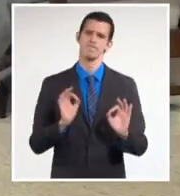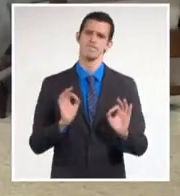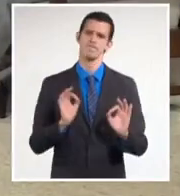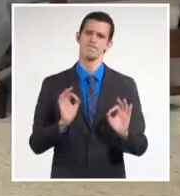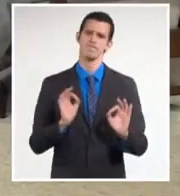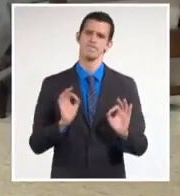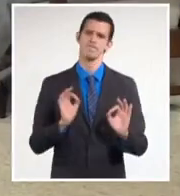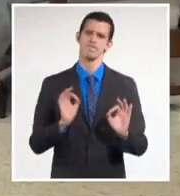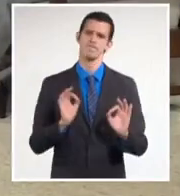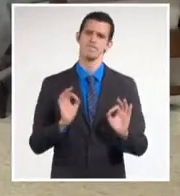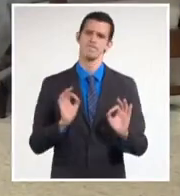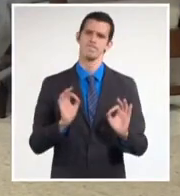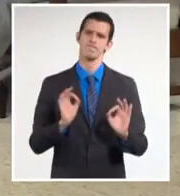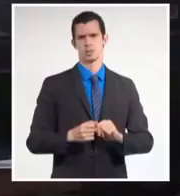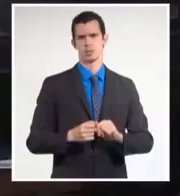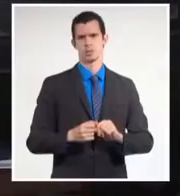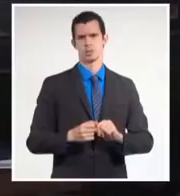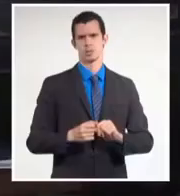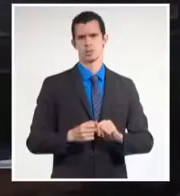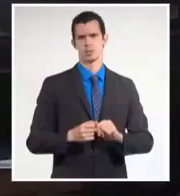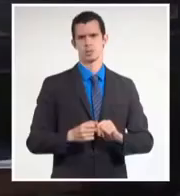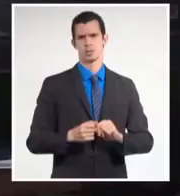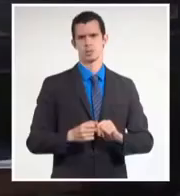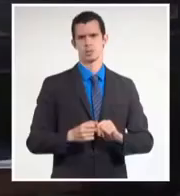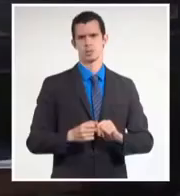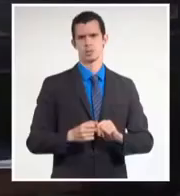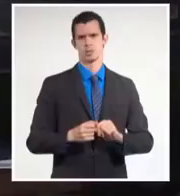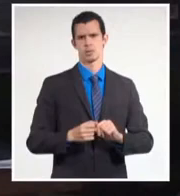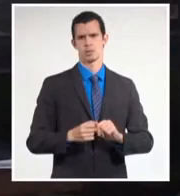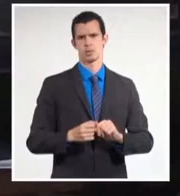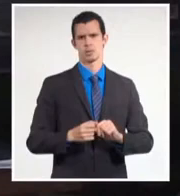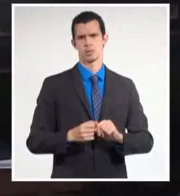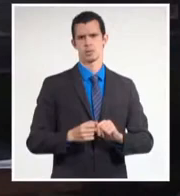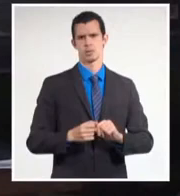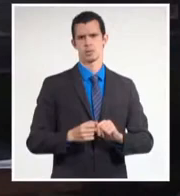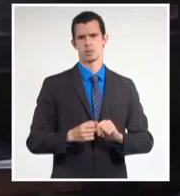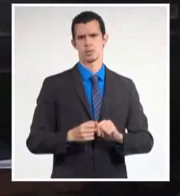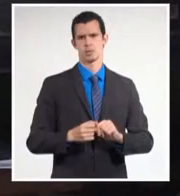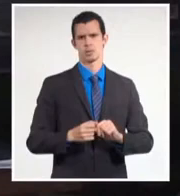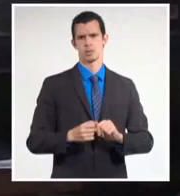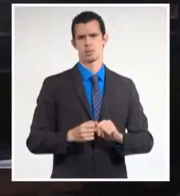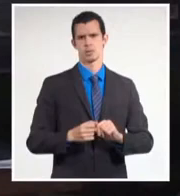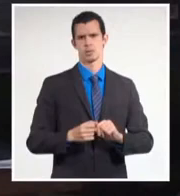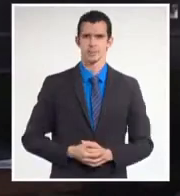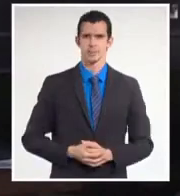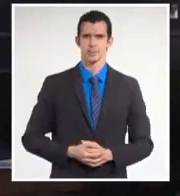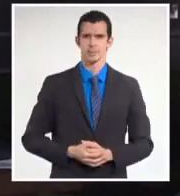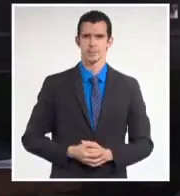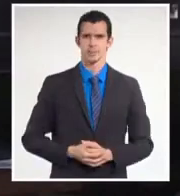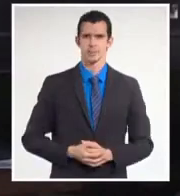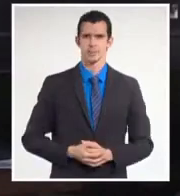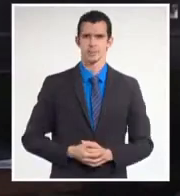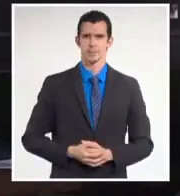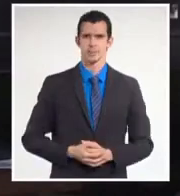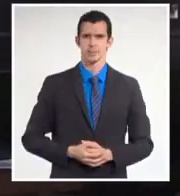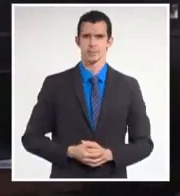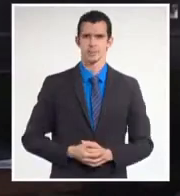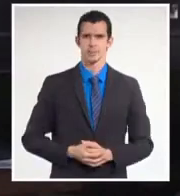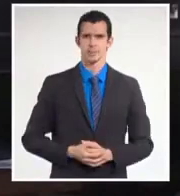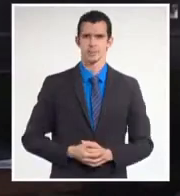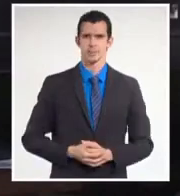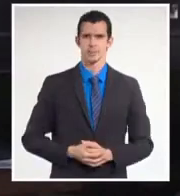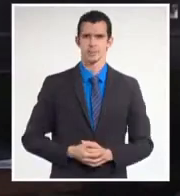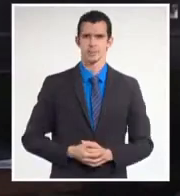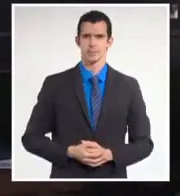el concurso de todos, pueden ser solucionados. Así estamos poniendo estamos poniendo punto final a esta transmisión que